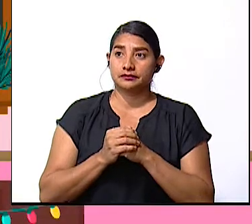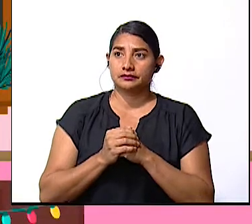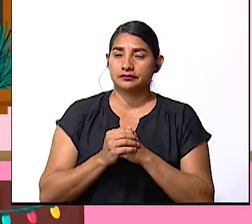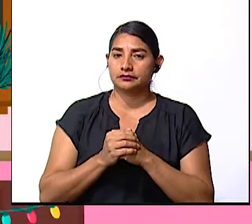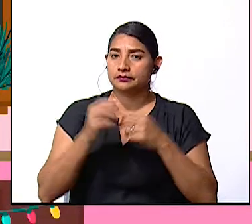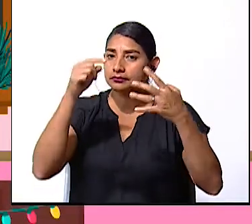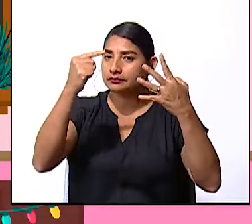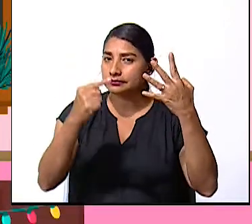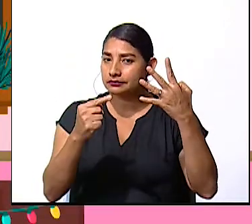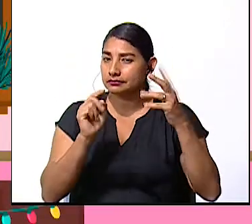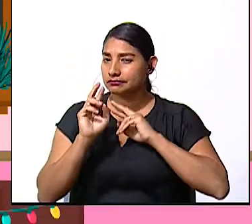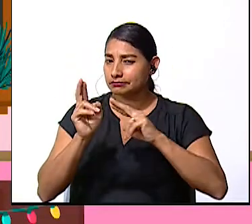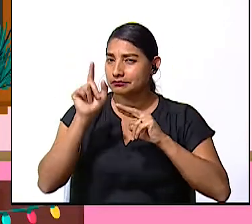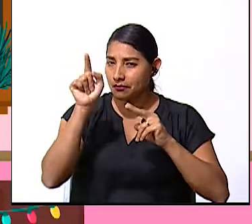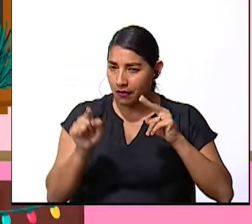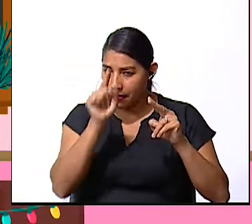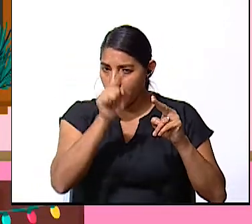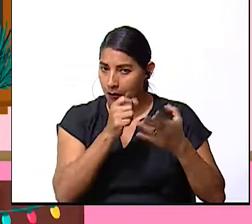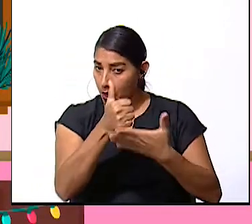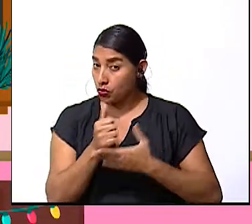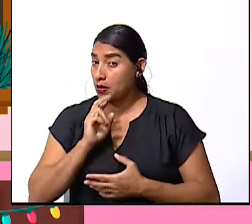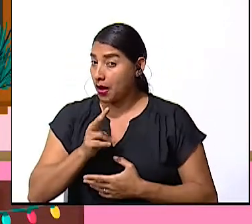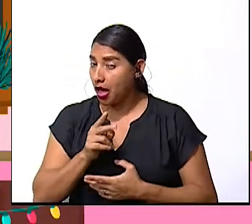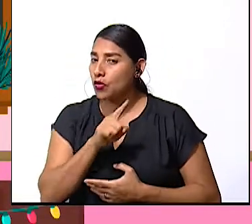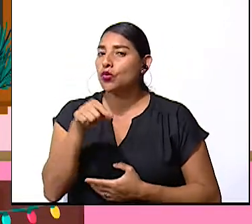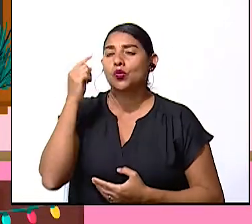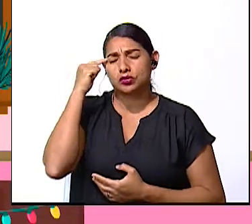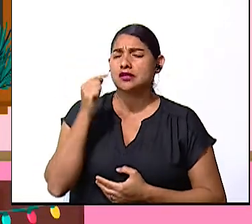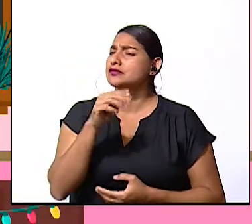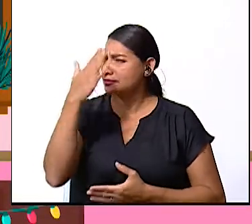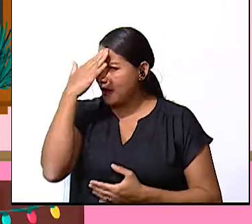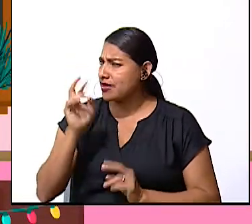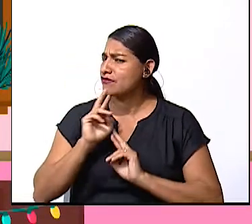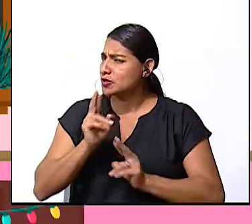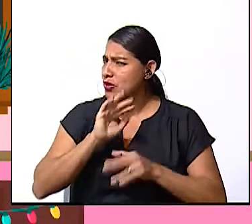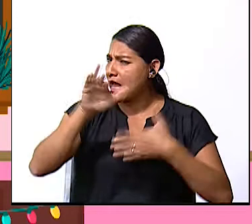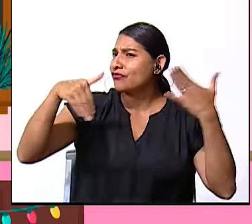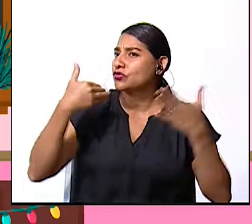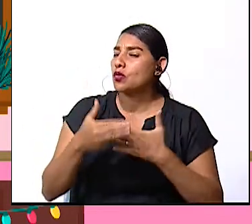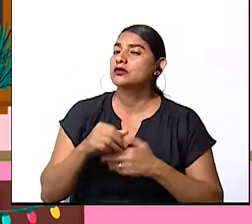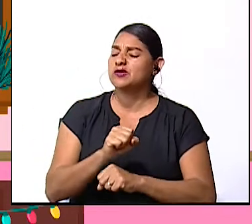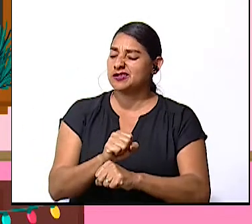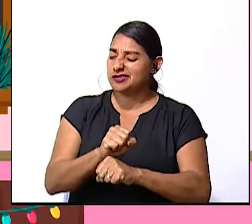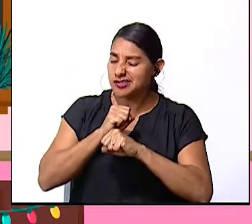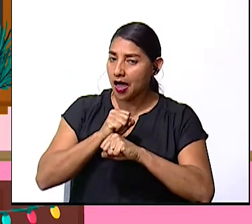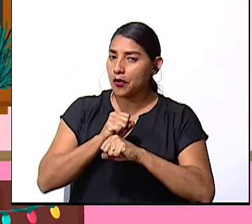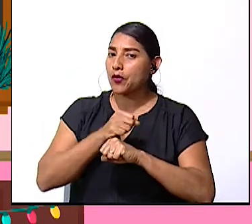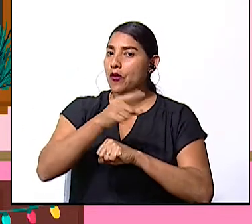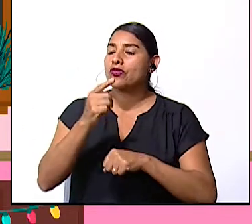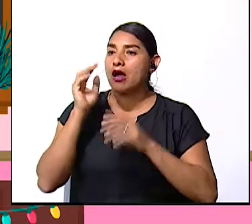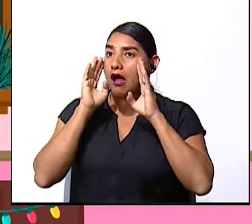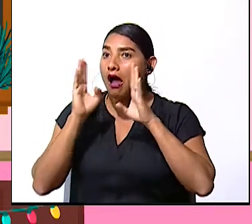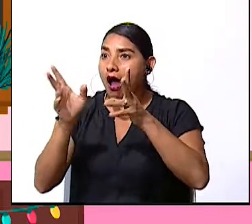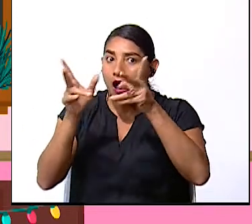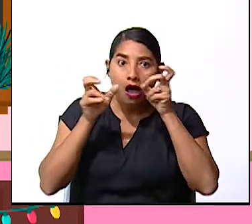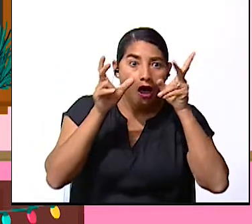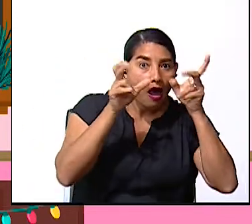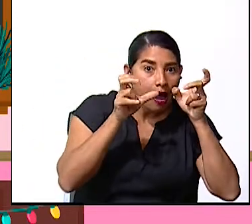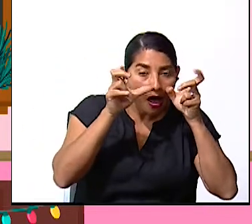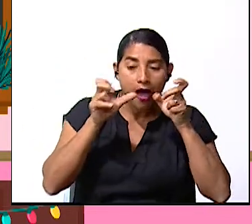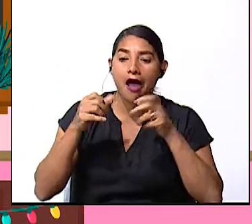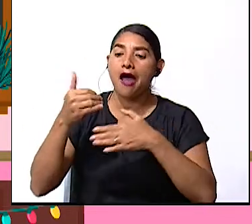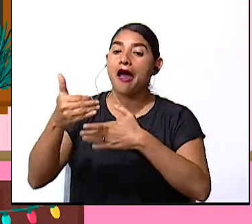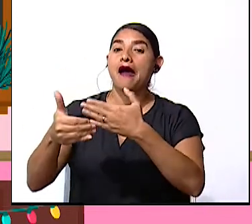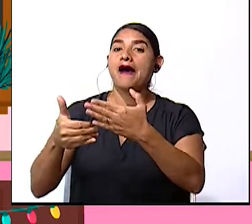¿Cómo les fue? Sí, ustedes también me ayudaron. Me imagino que ustedes me dieron todas las respuestas porque estoy segura que han prestado muchísima